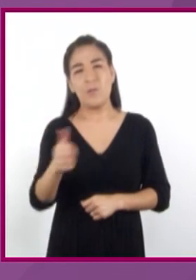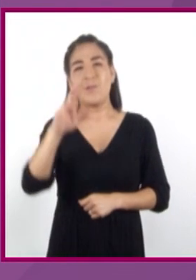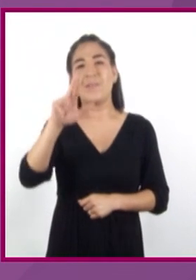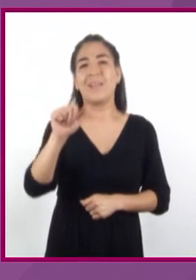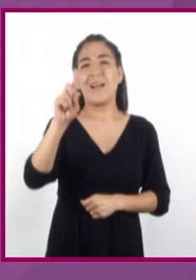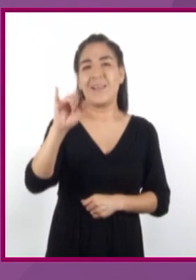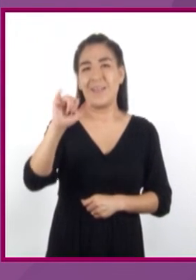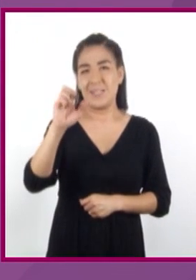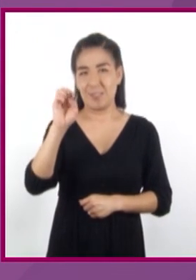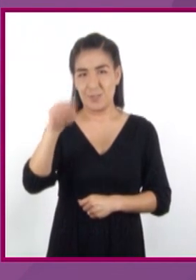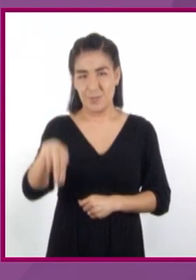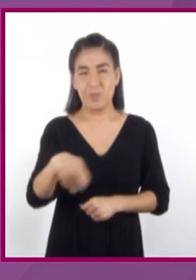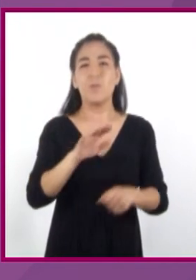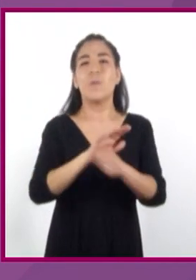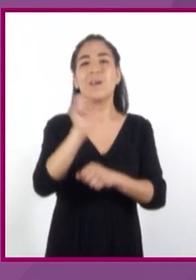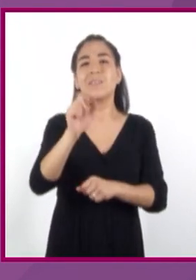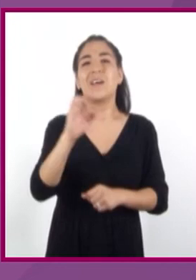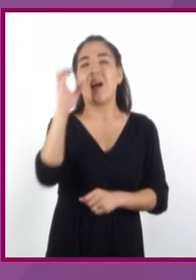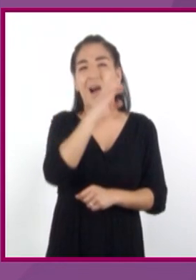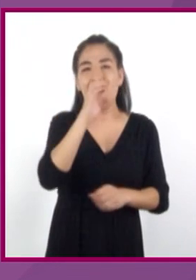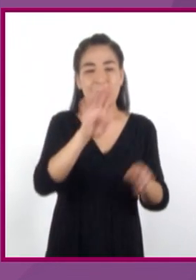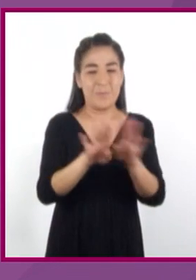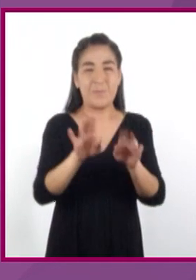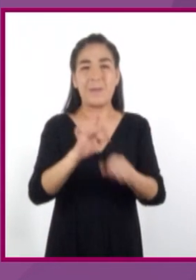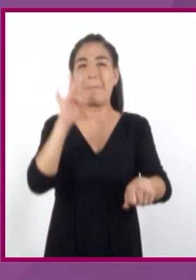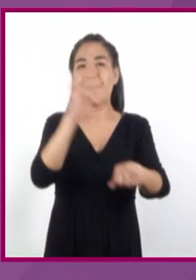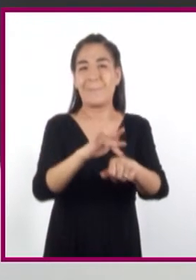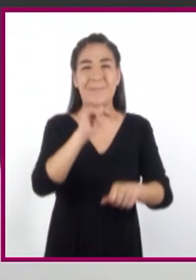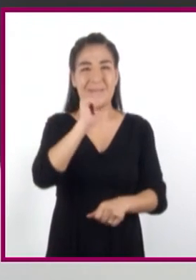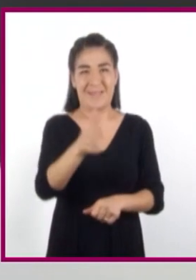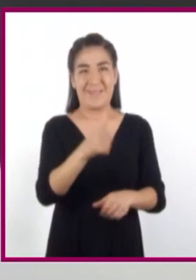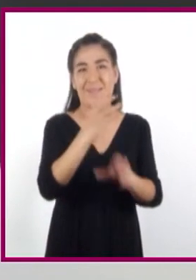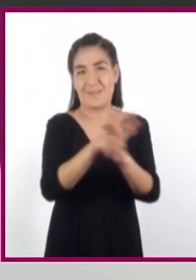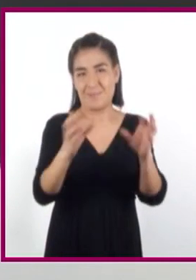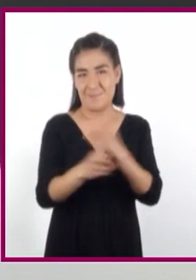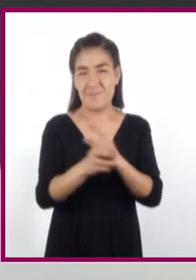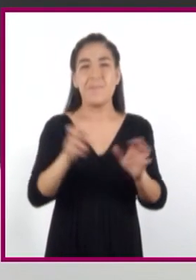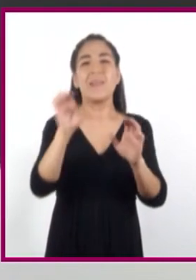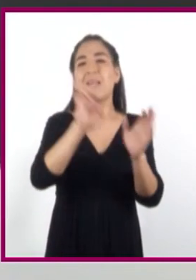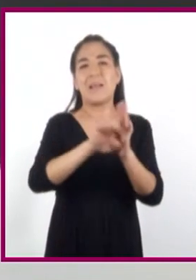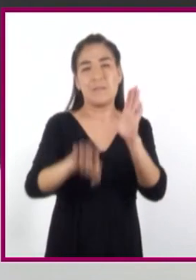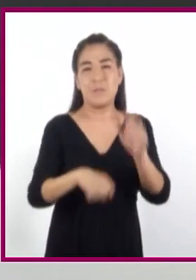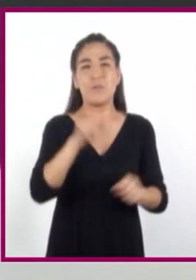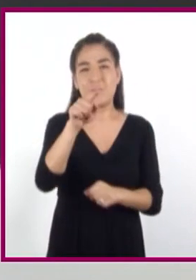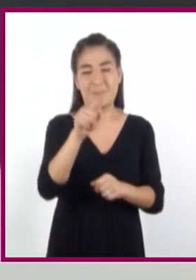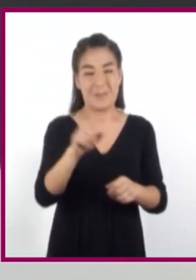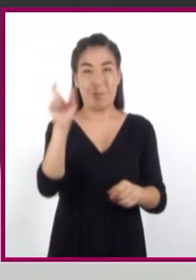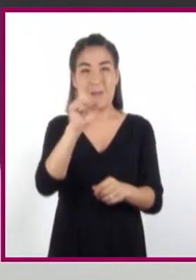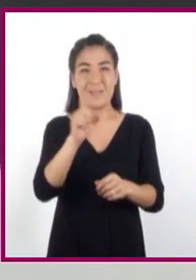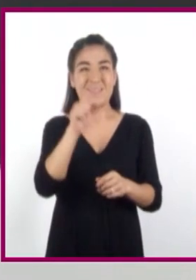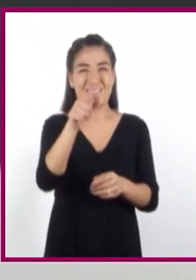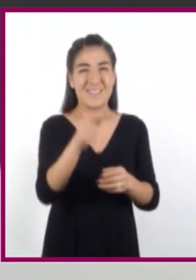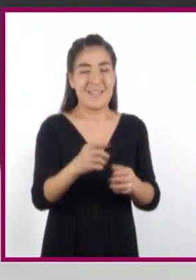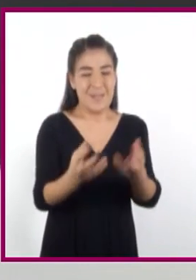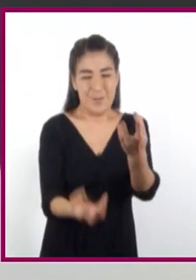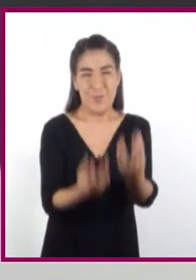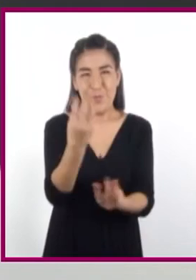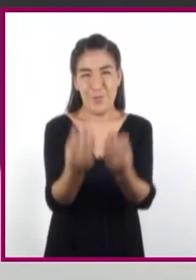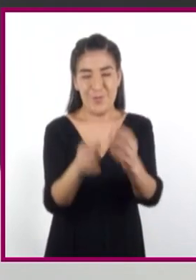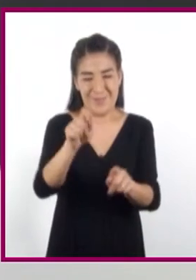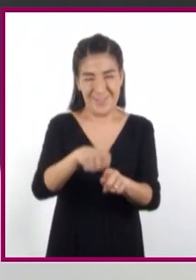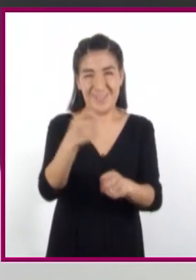calor se propaga sin que exista contacto entre los objetos. Por ejemplo, al acercar tus manos a una fogata o